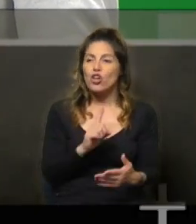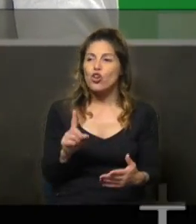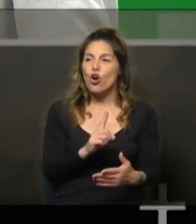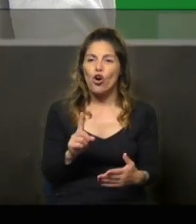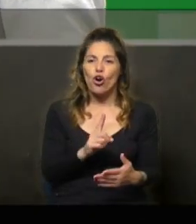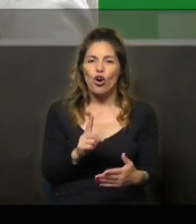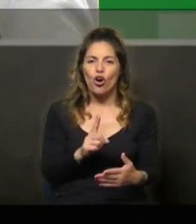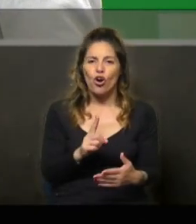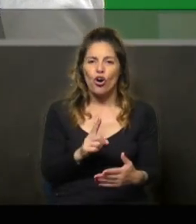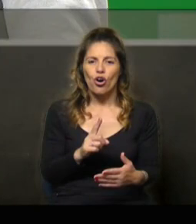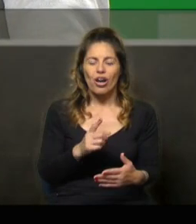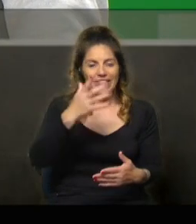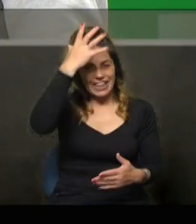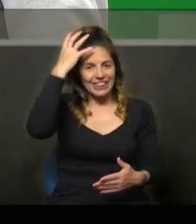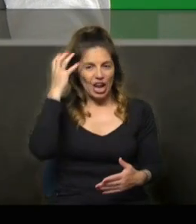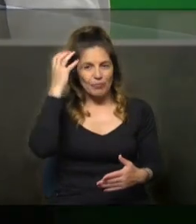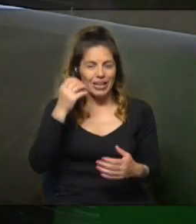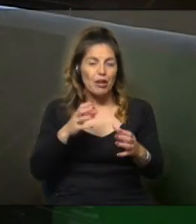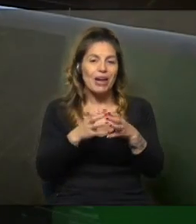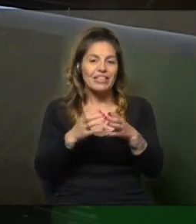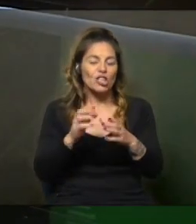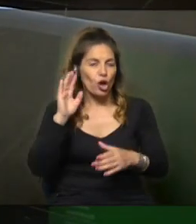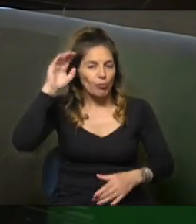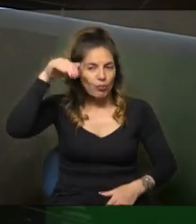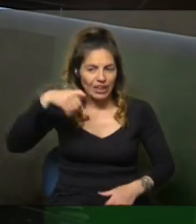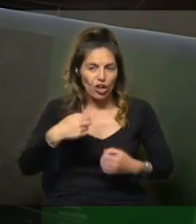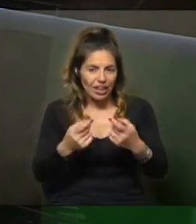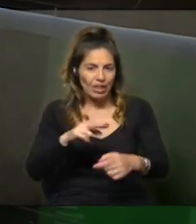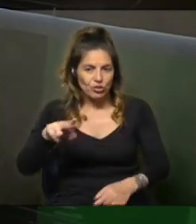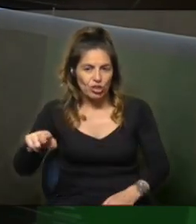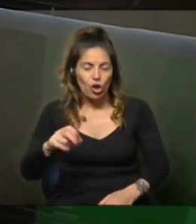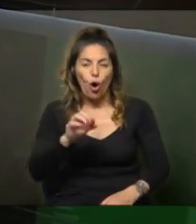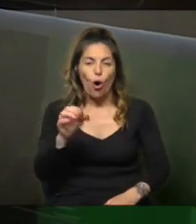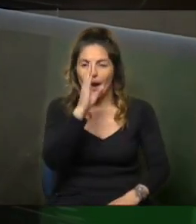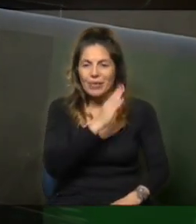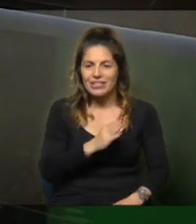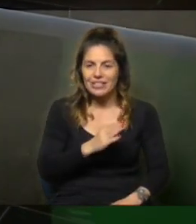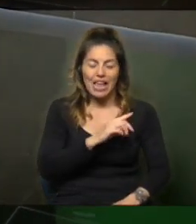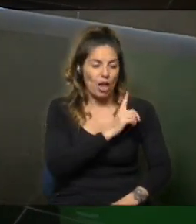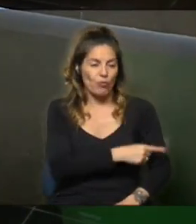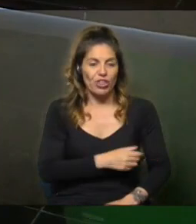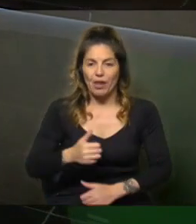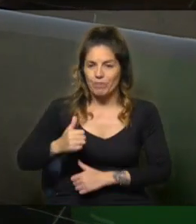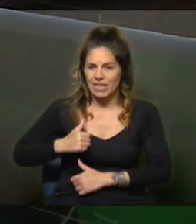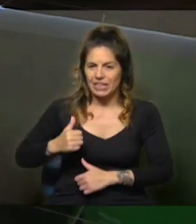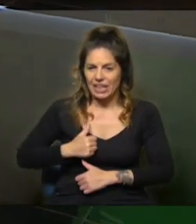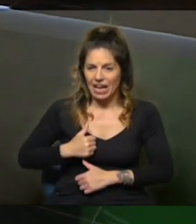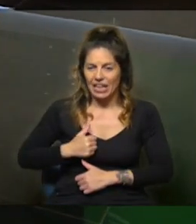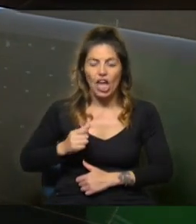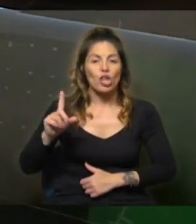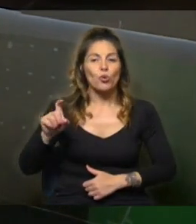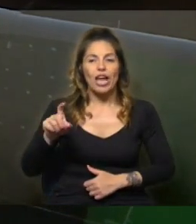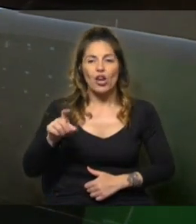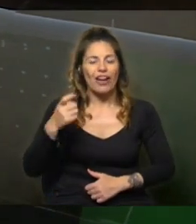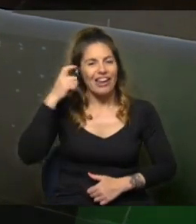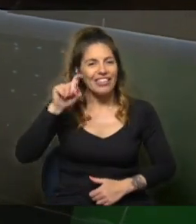de Trump el partido republicano que le daba ese sustento o en Brasil el poder militar y una lógica que se acuerdan no